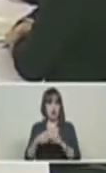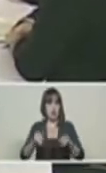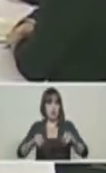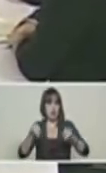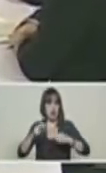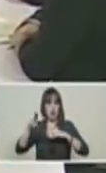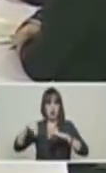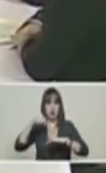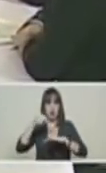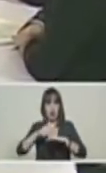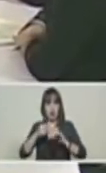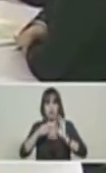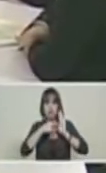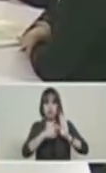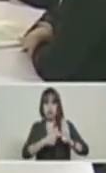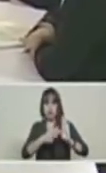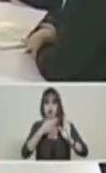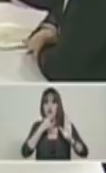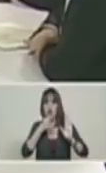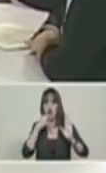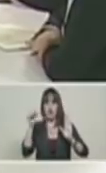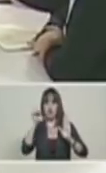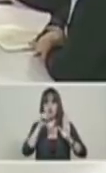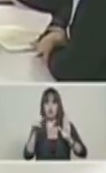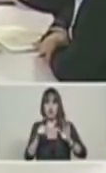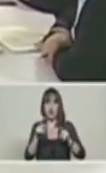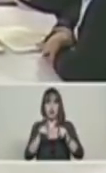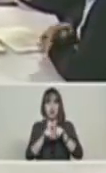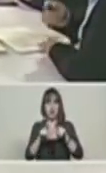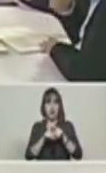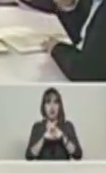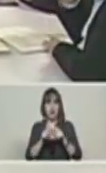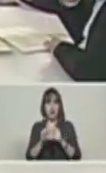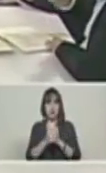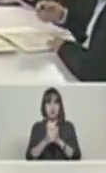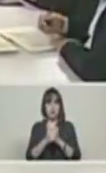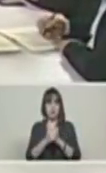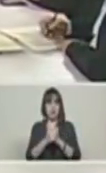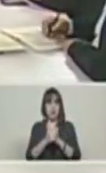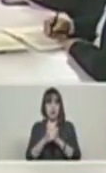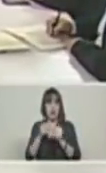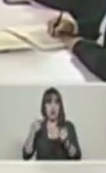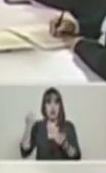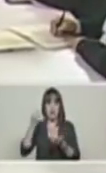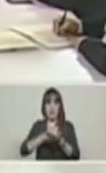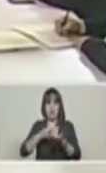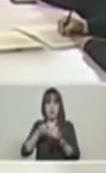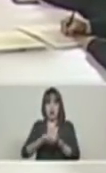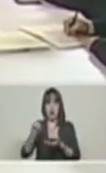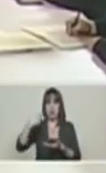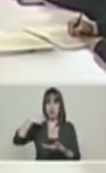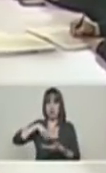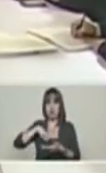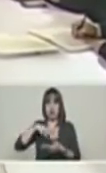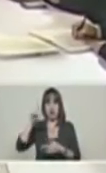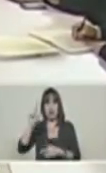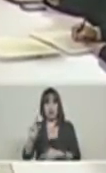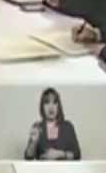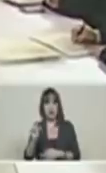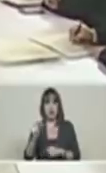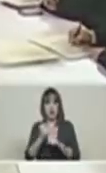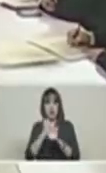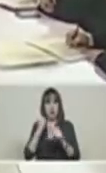como referencia del bolívar soberano, del salario mínimo y del ingreso en general de los trabajadores